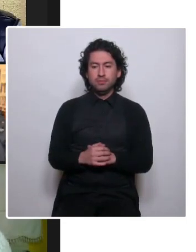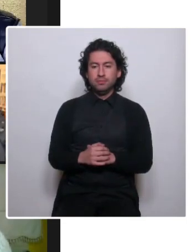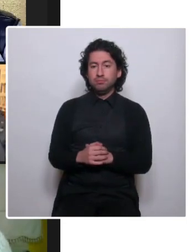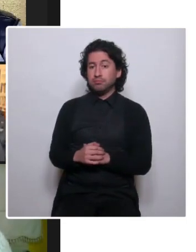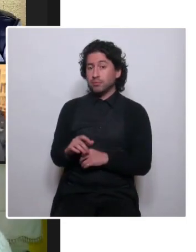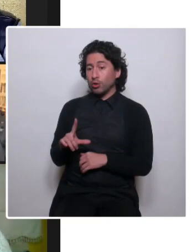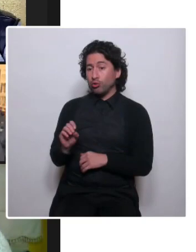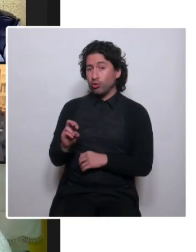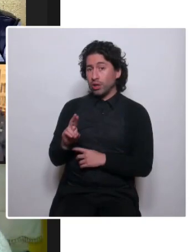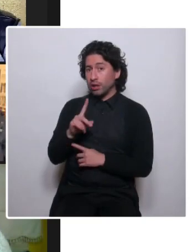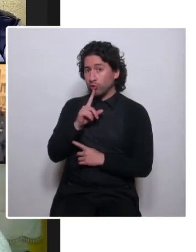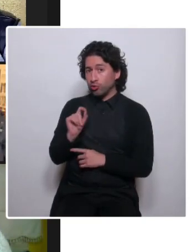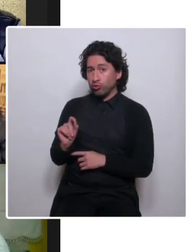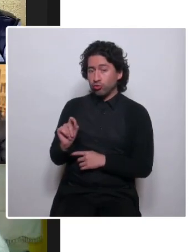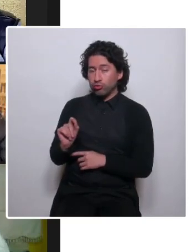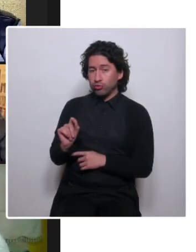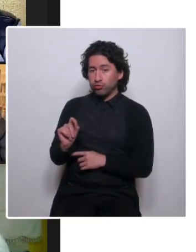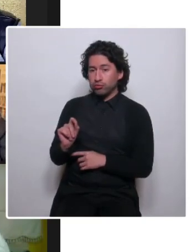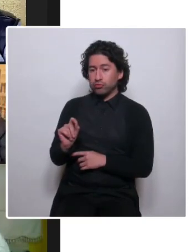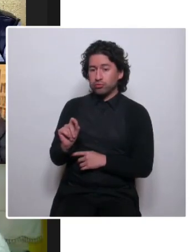Señora Loreto Vidal.